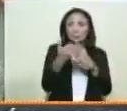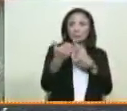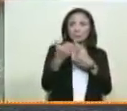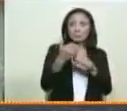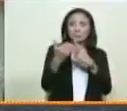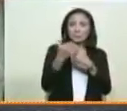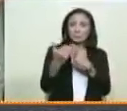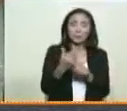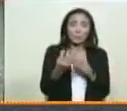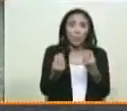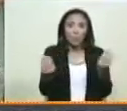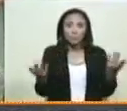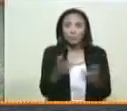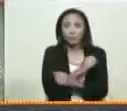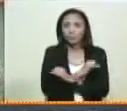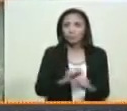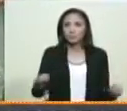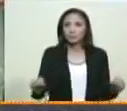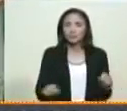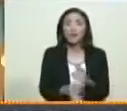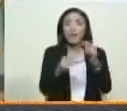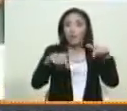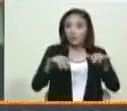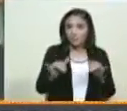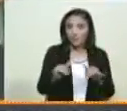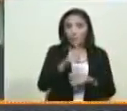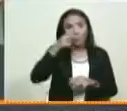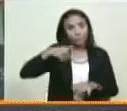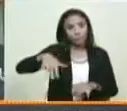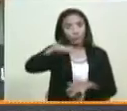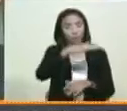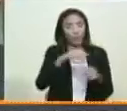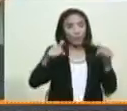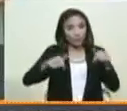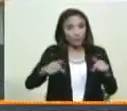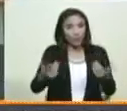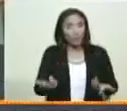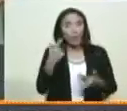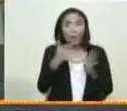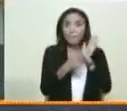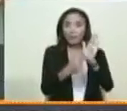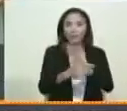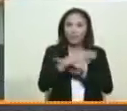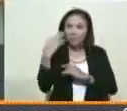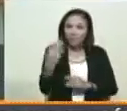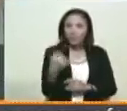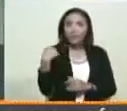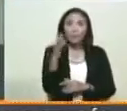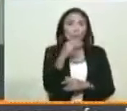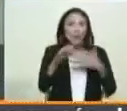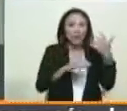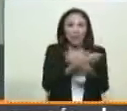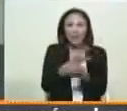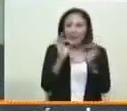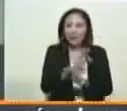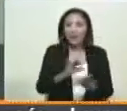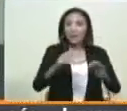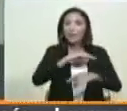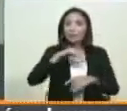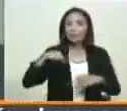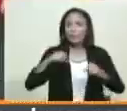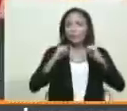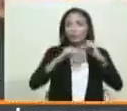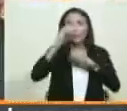guerra. Y aquí está el pueblo, demostrando que no hay guerra que pueda con nosotros, que nuestra